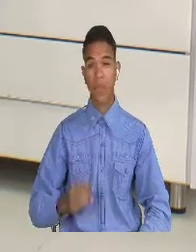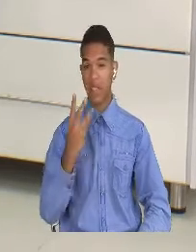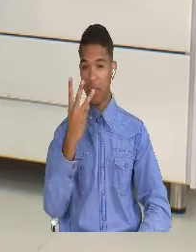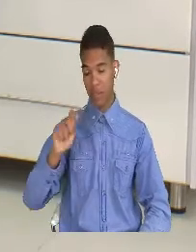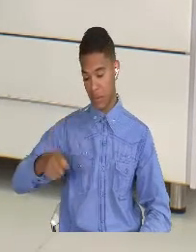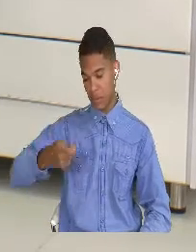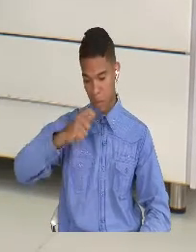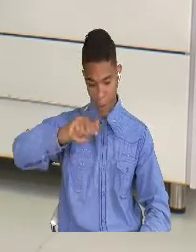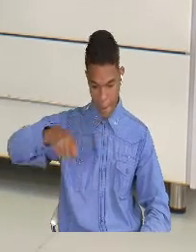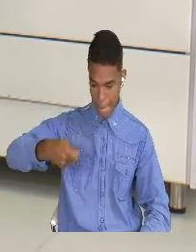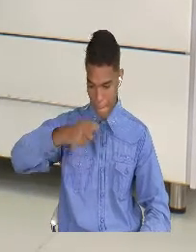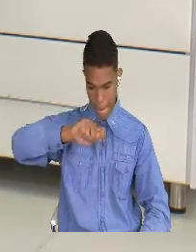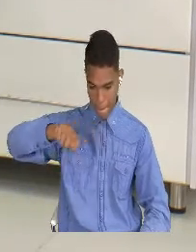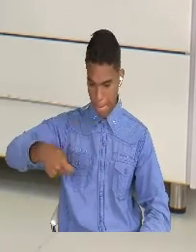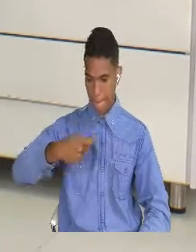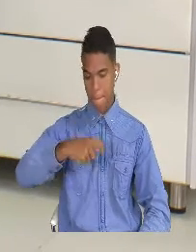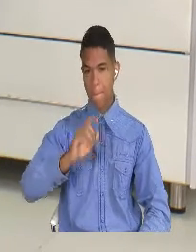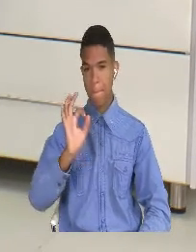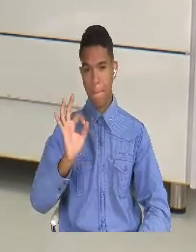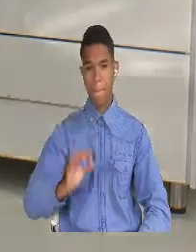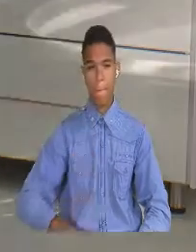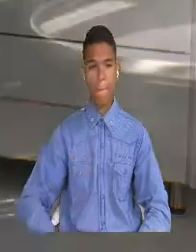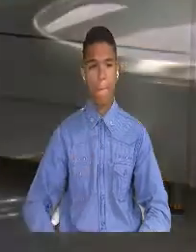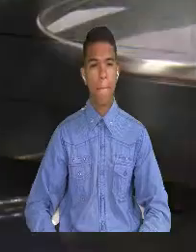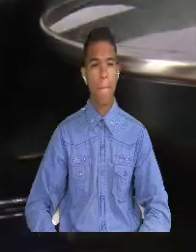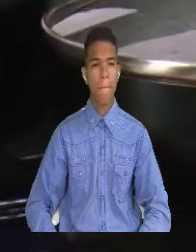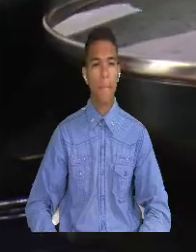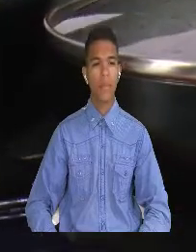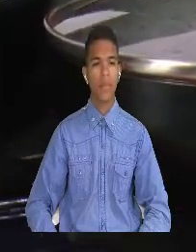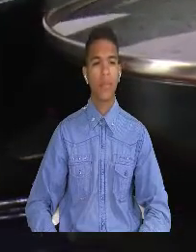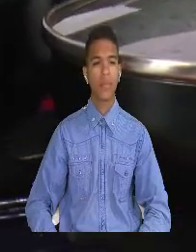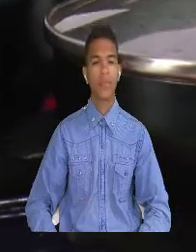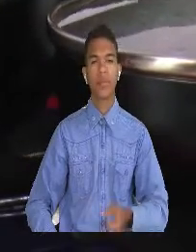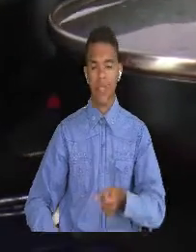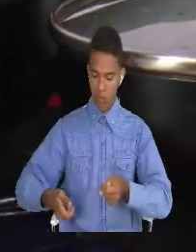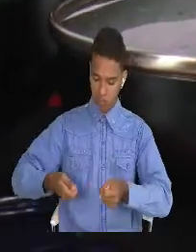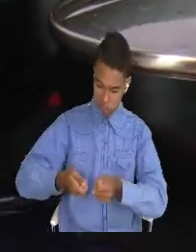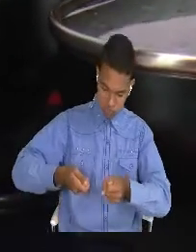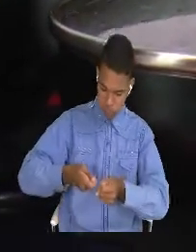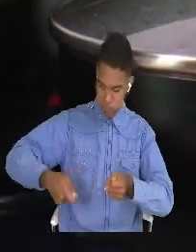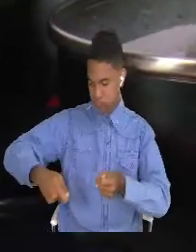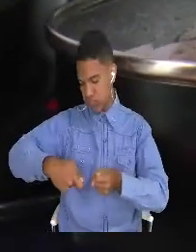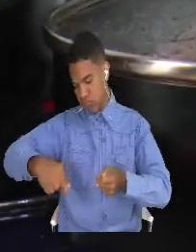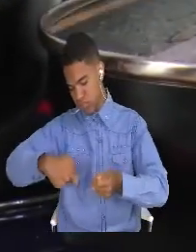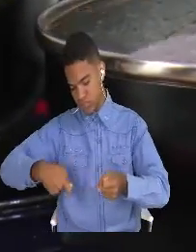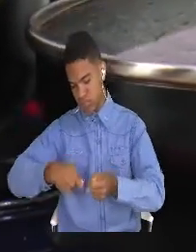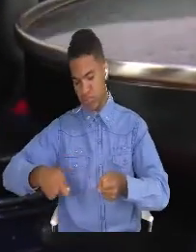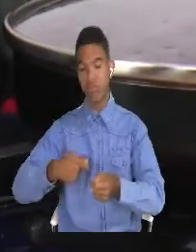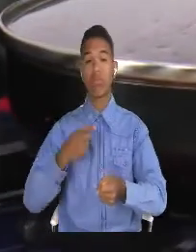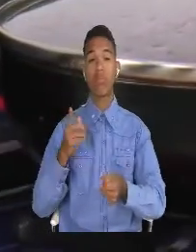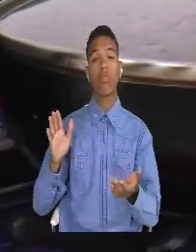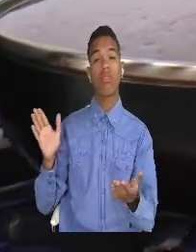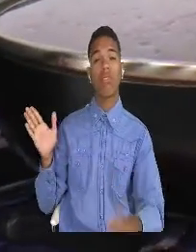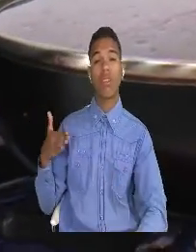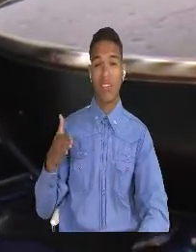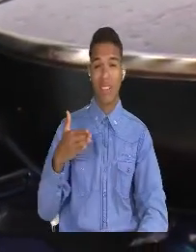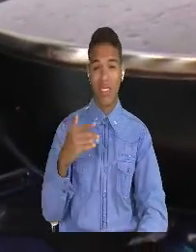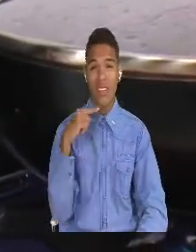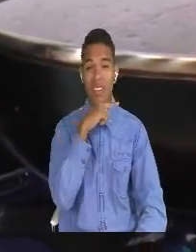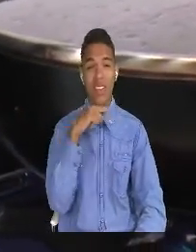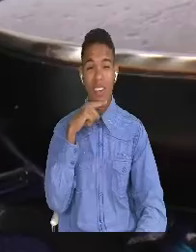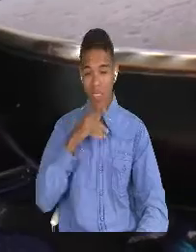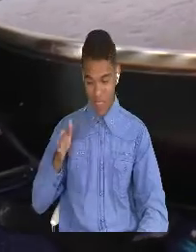bien. Entonces, y como les venía diciendo, nuestro salmón toca a este